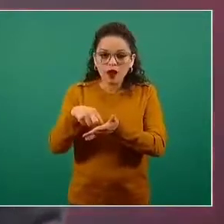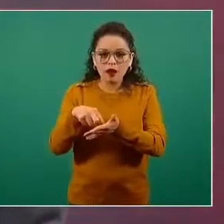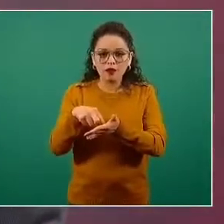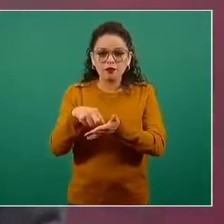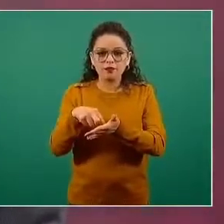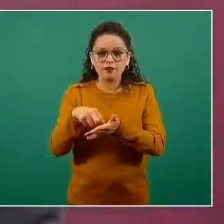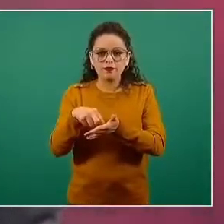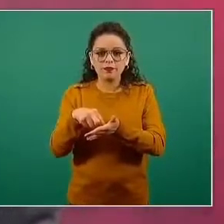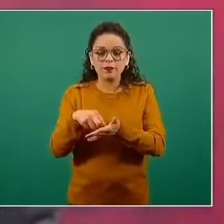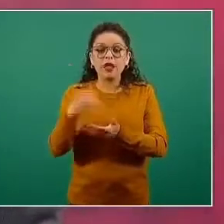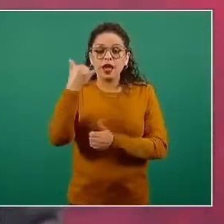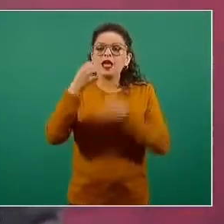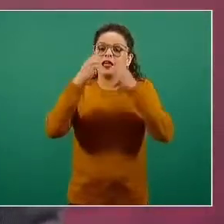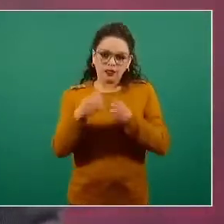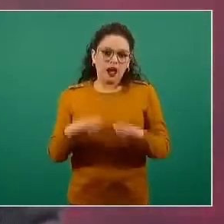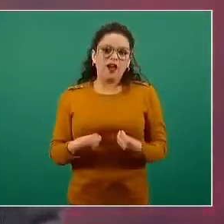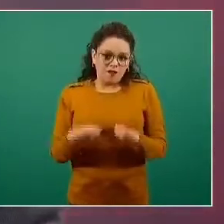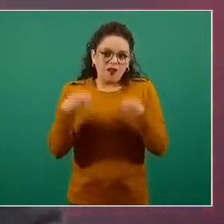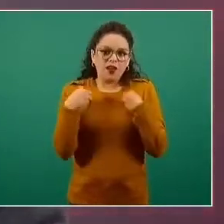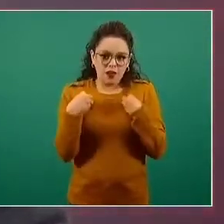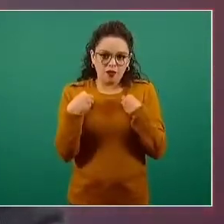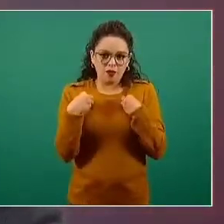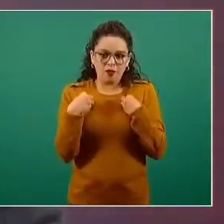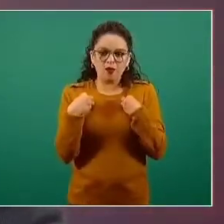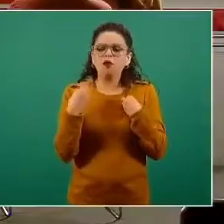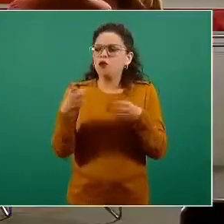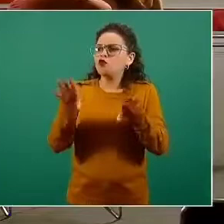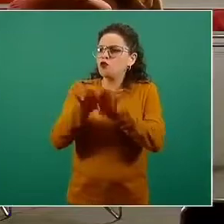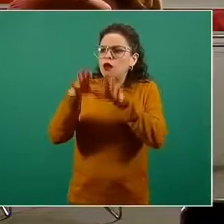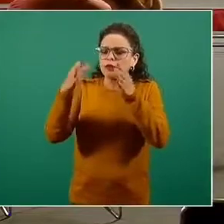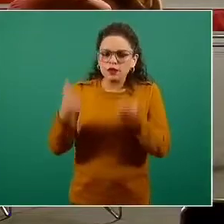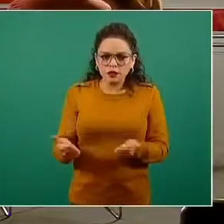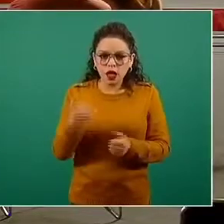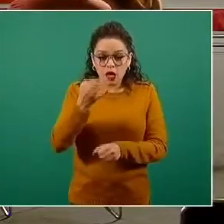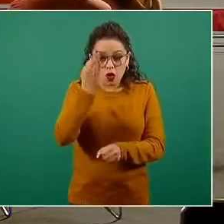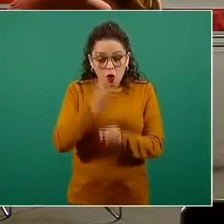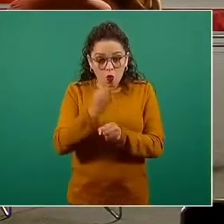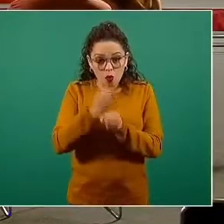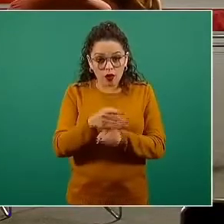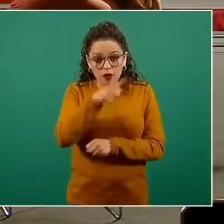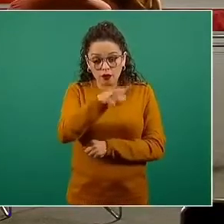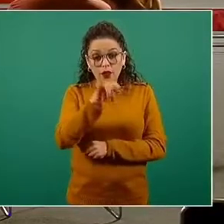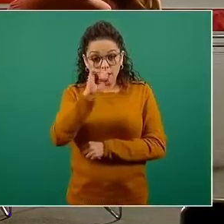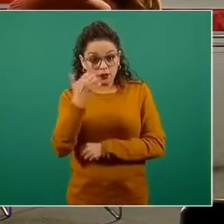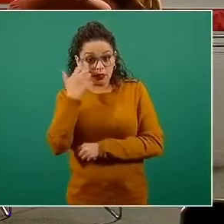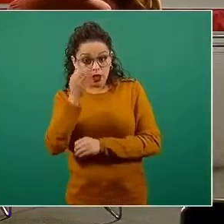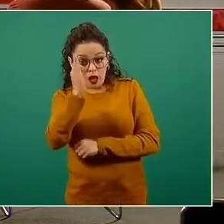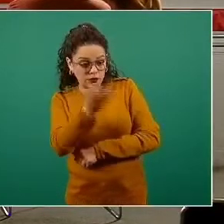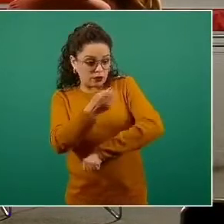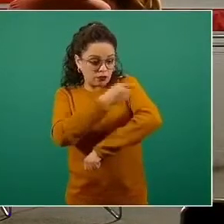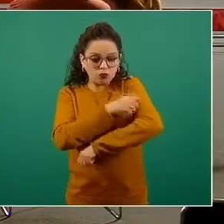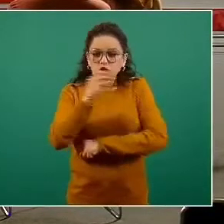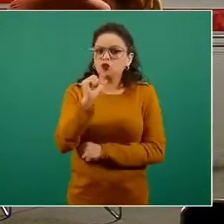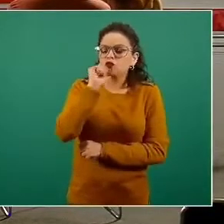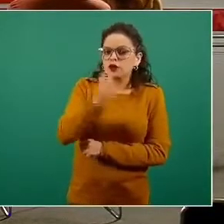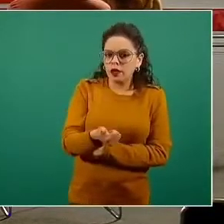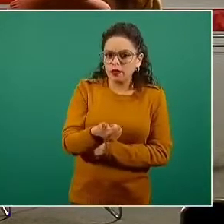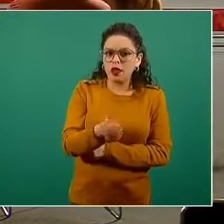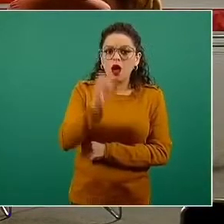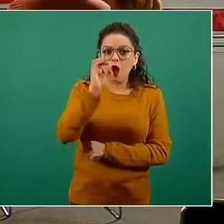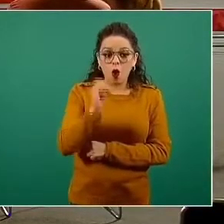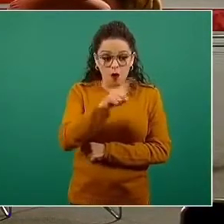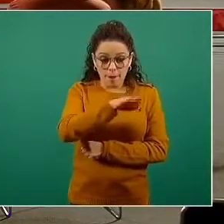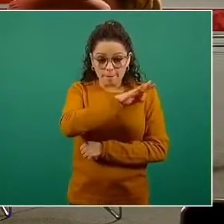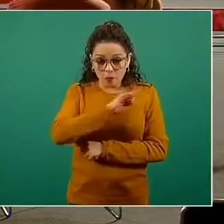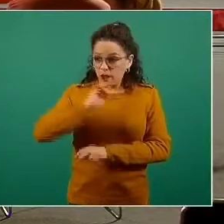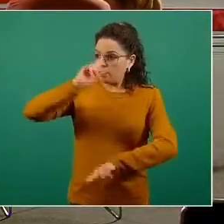esté viva, cuáles son sus condiciones, cuál es su deseo en este momento de vacunarse o no, cuál es la facilidad que tiene de desplazarse a